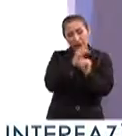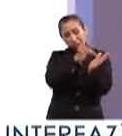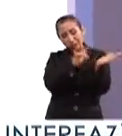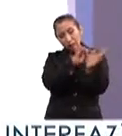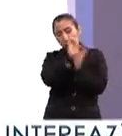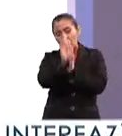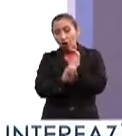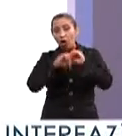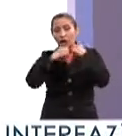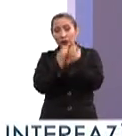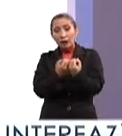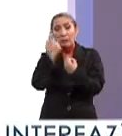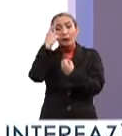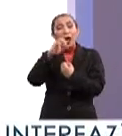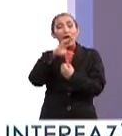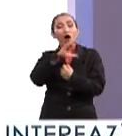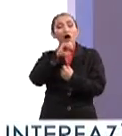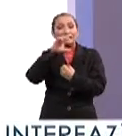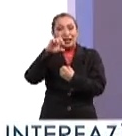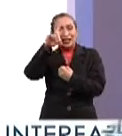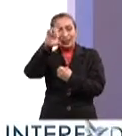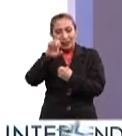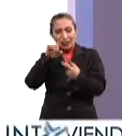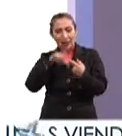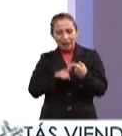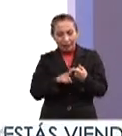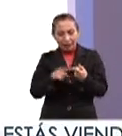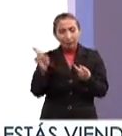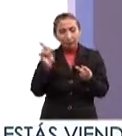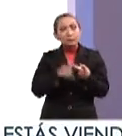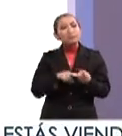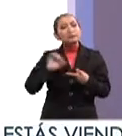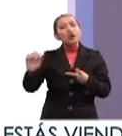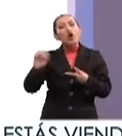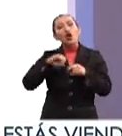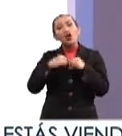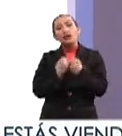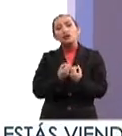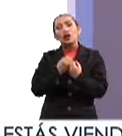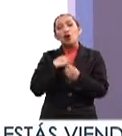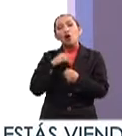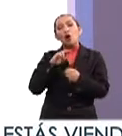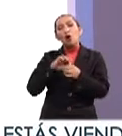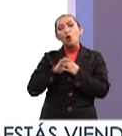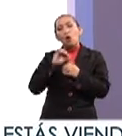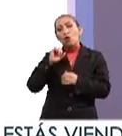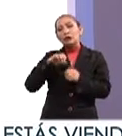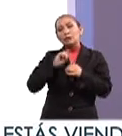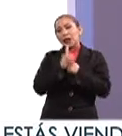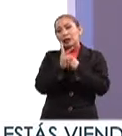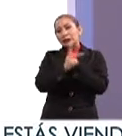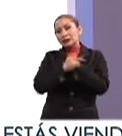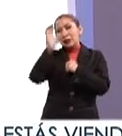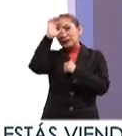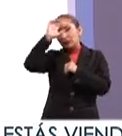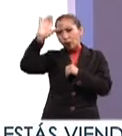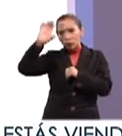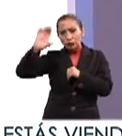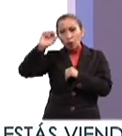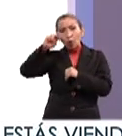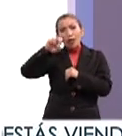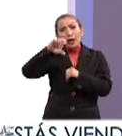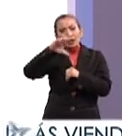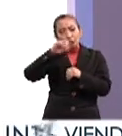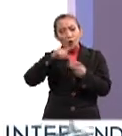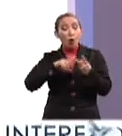como lo son la Organización para la Cooperación y el Desarrollo Económicos, la OCDE, la Organización de las Naciones Unidas para la Educación, la Ciencia y la Cultura, la